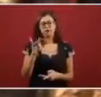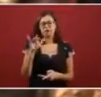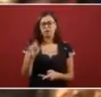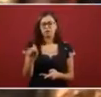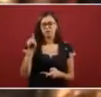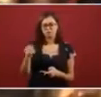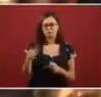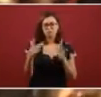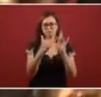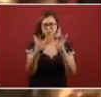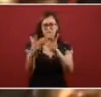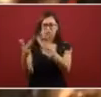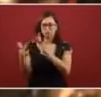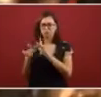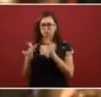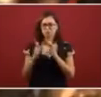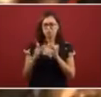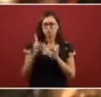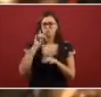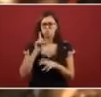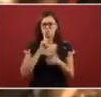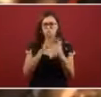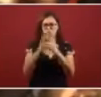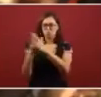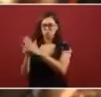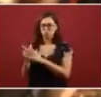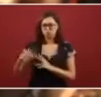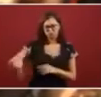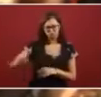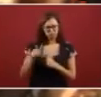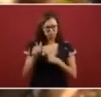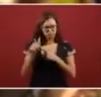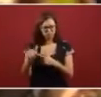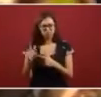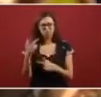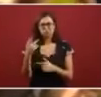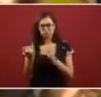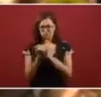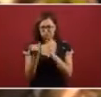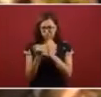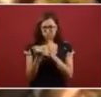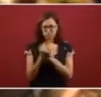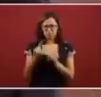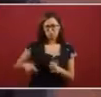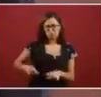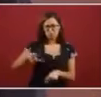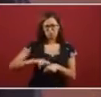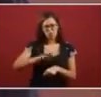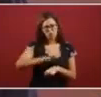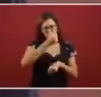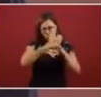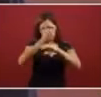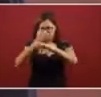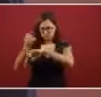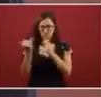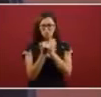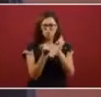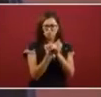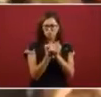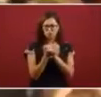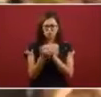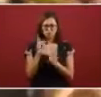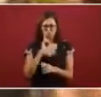con organizaciones para tratar este tema de feminicidios. Lo mismo se está aplicando con los gobernadores de otros estados. El feminicidio pues